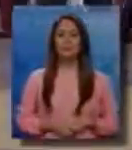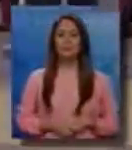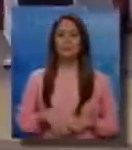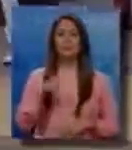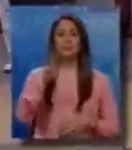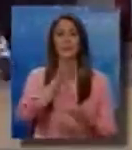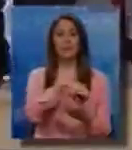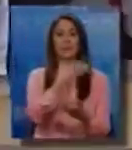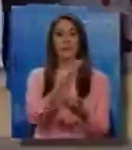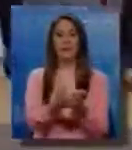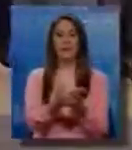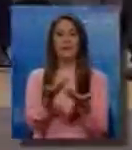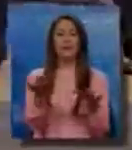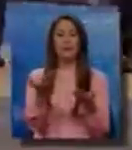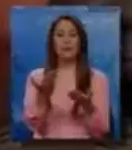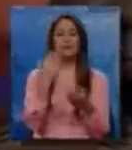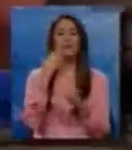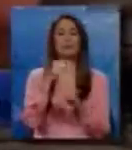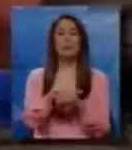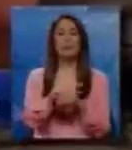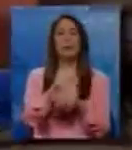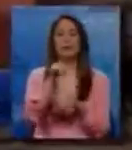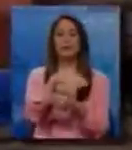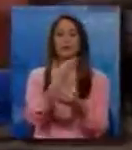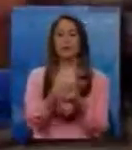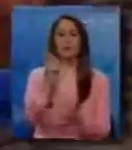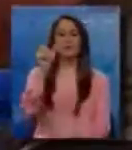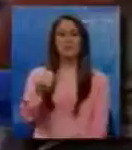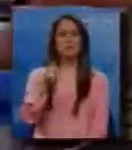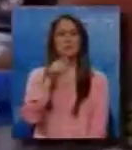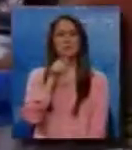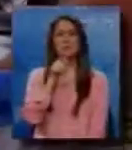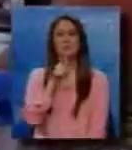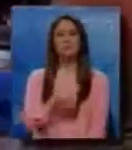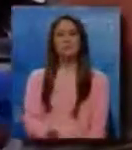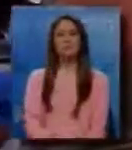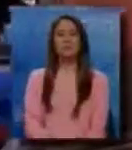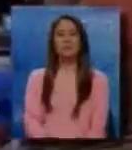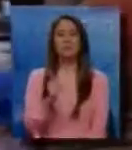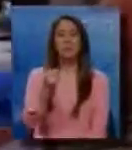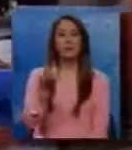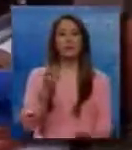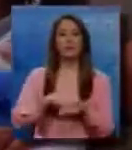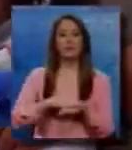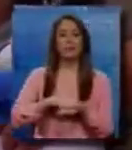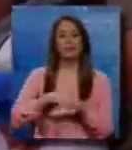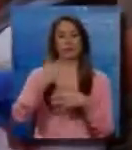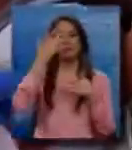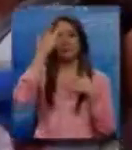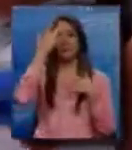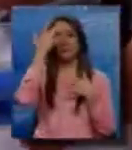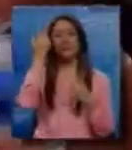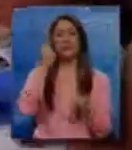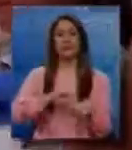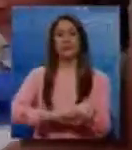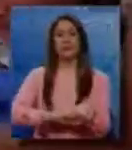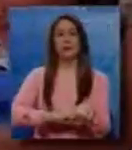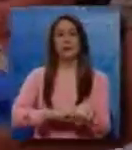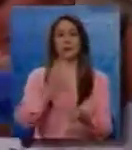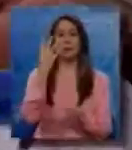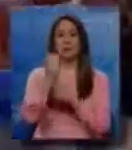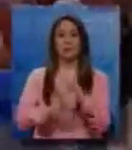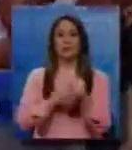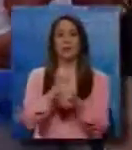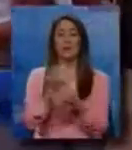A su arribo al malecón, el jefe de Estado era esperado por Dayana Valesca Panchana Ludeña, quien se recupera de leucemia luego de un tratamiento de 4 años